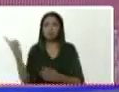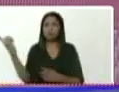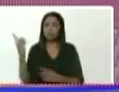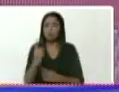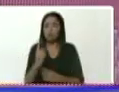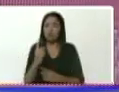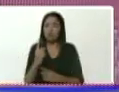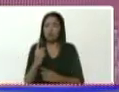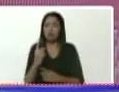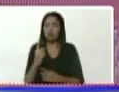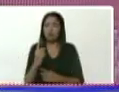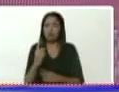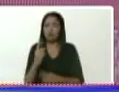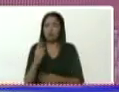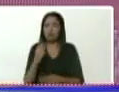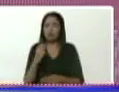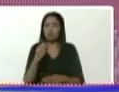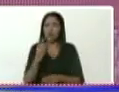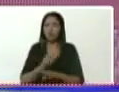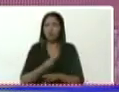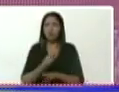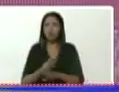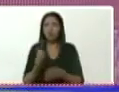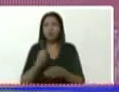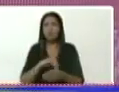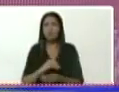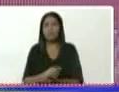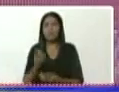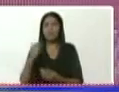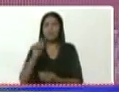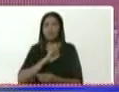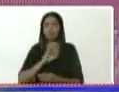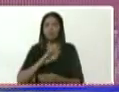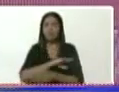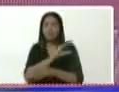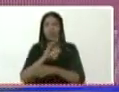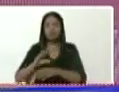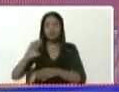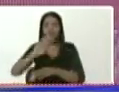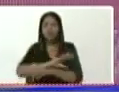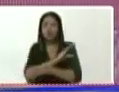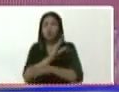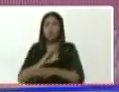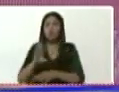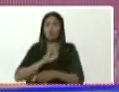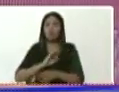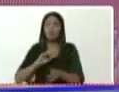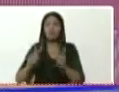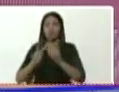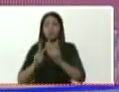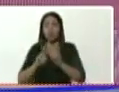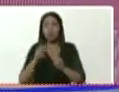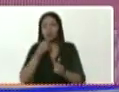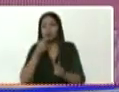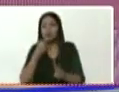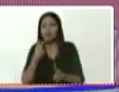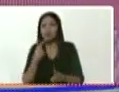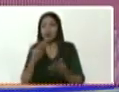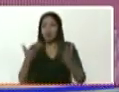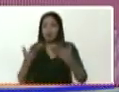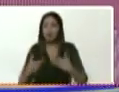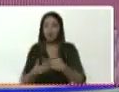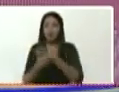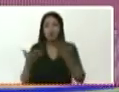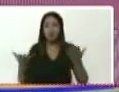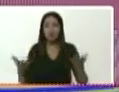Cumaná y ella compuso una canción para la gran misión Vivienda Venezuela. Y es el regalo que le